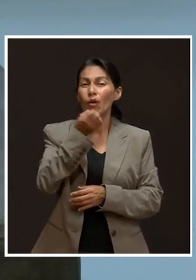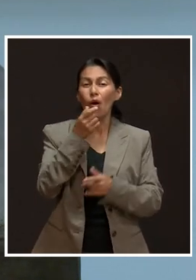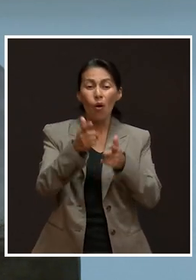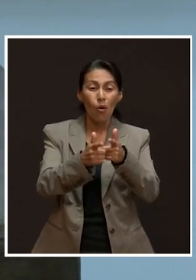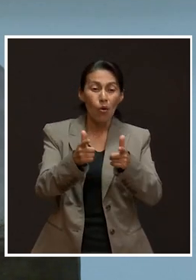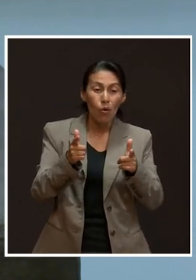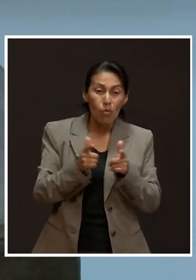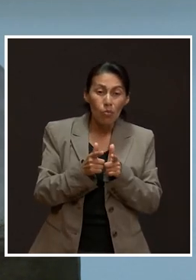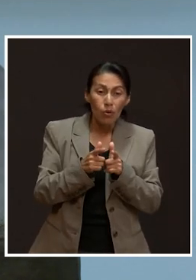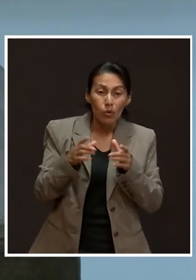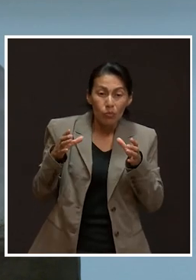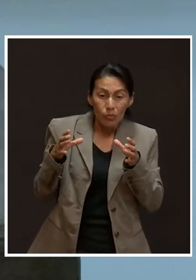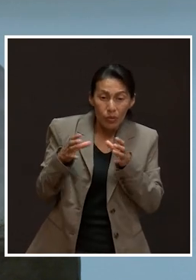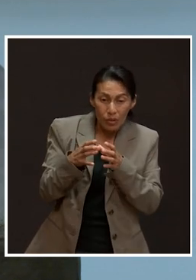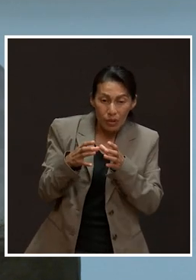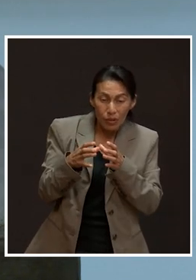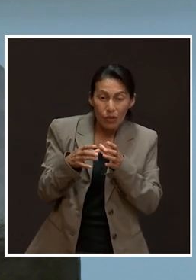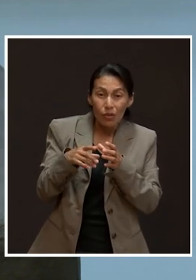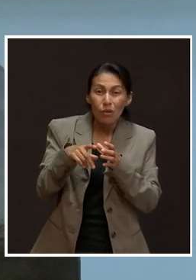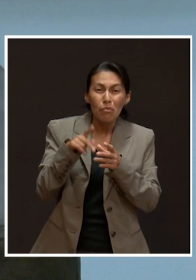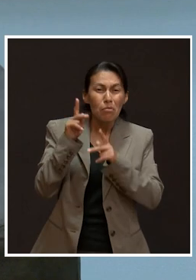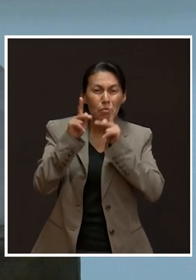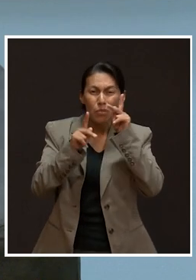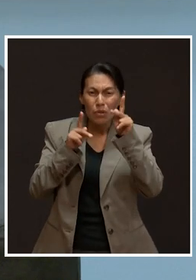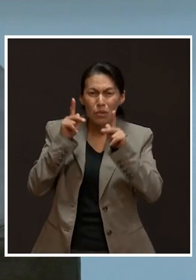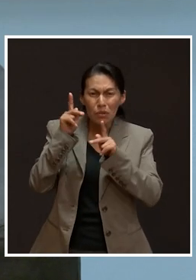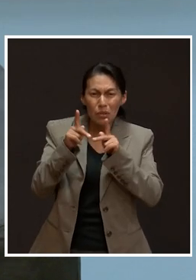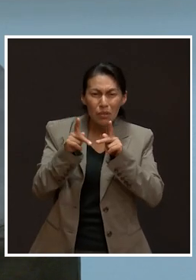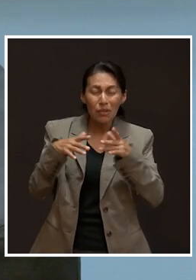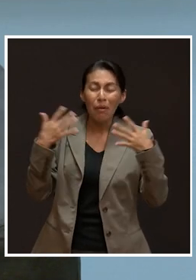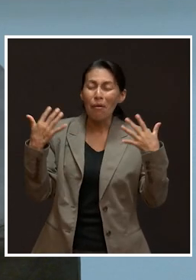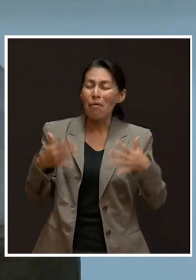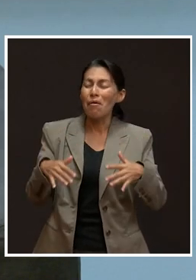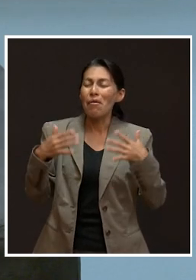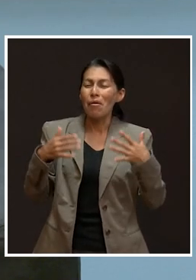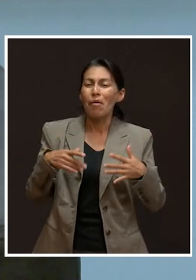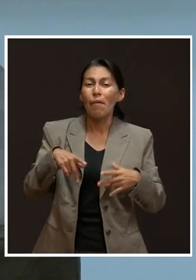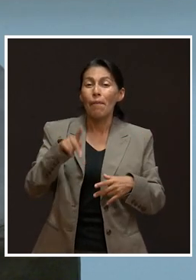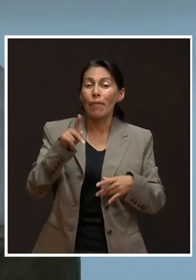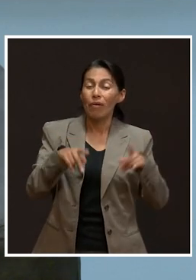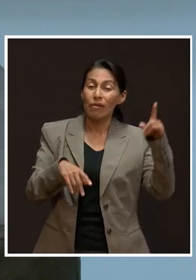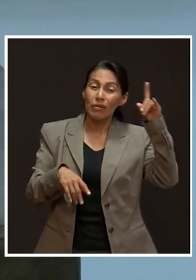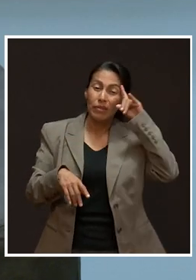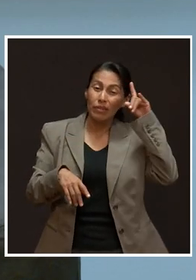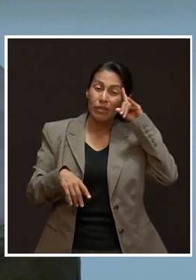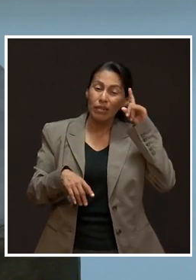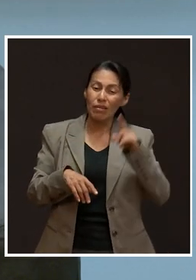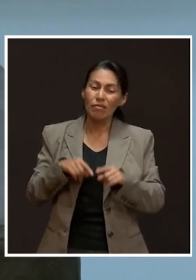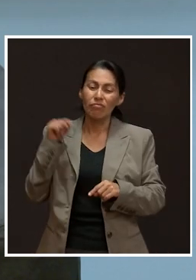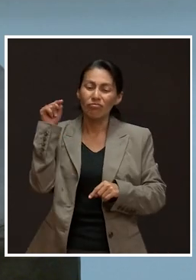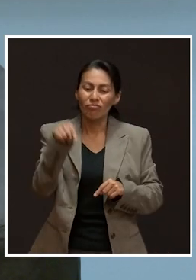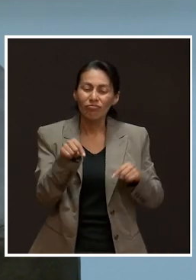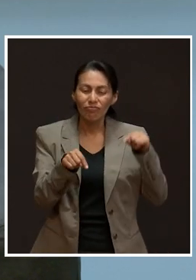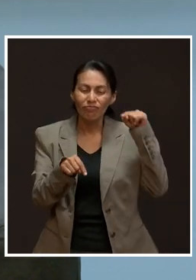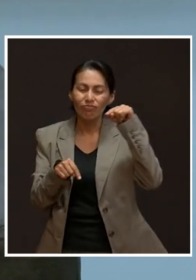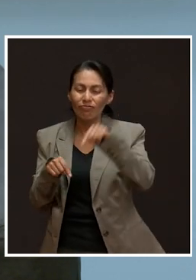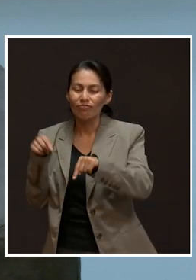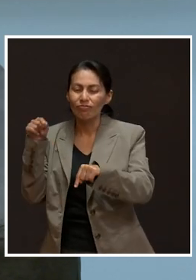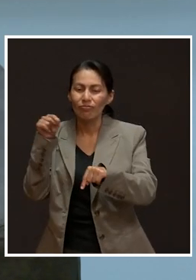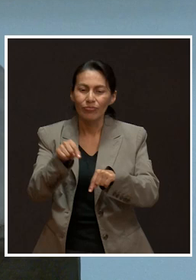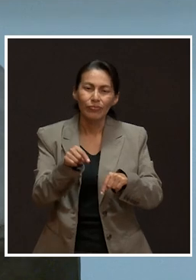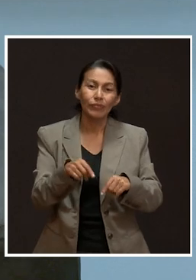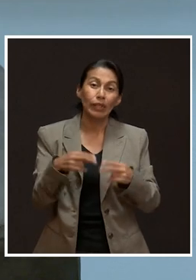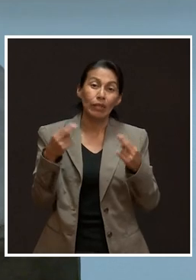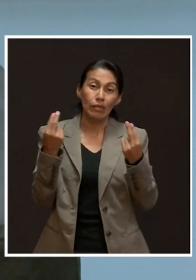por nuestros grupos pequeños. Especialmente por uno que hemos tenido muchas visitas. Y el enemigo lo